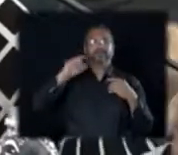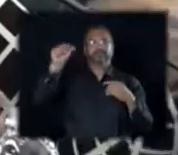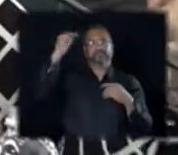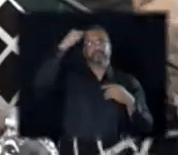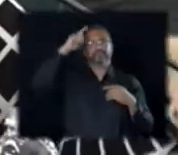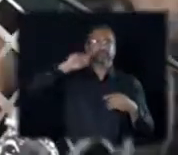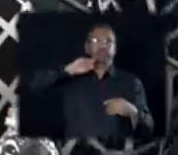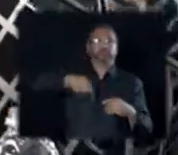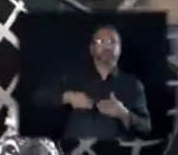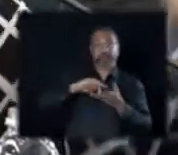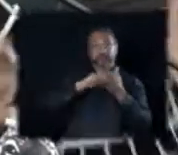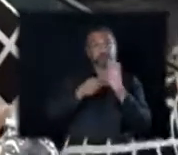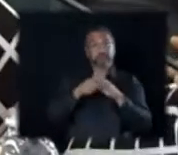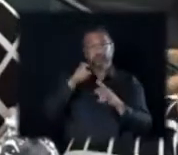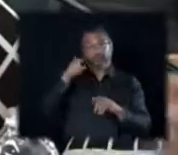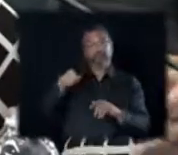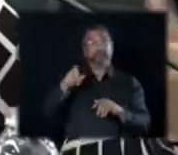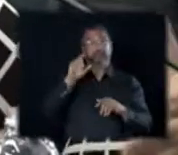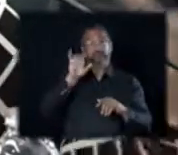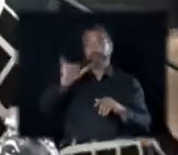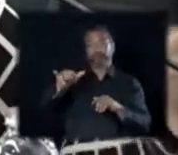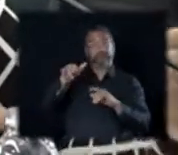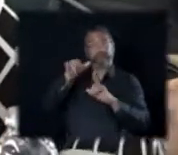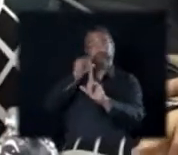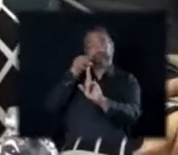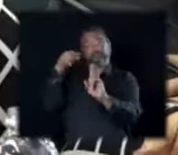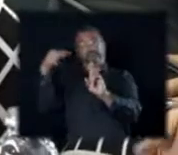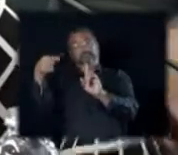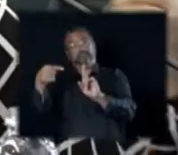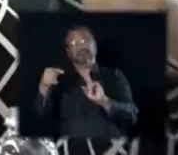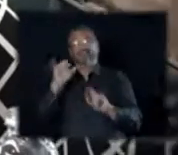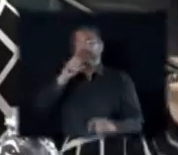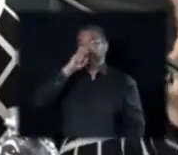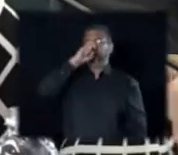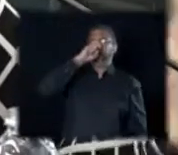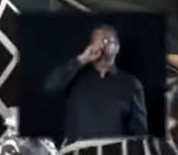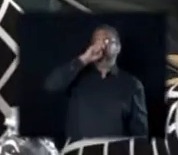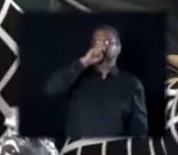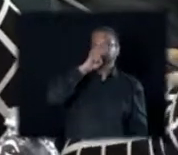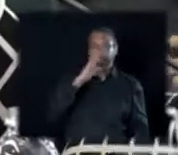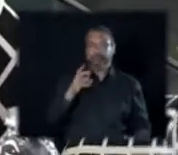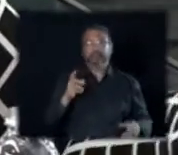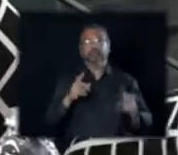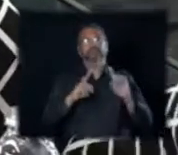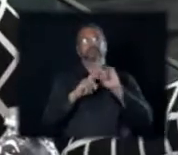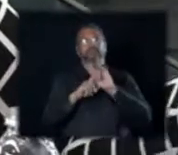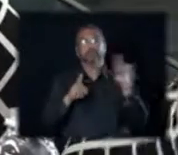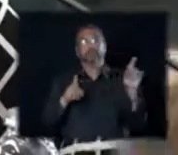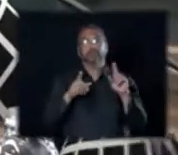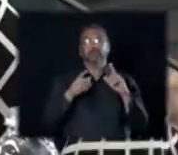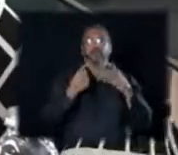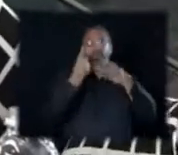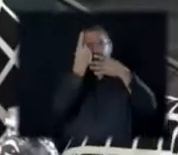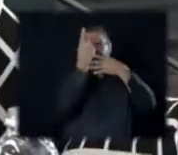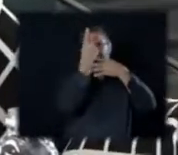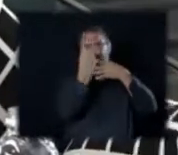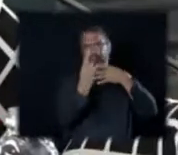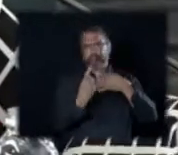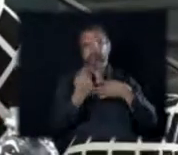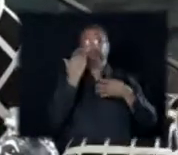falló en los pagos, hubo otras restricciones y fue una manera muy estricta de